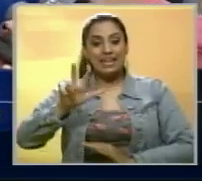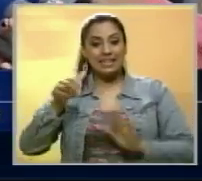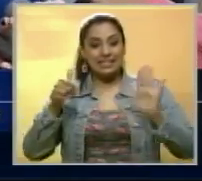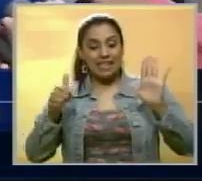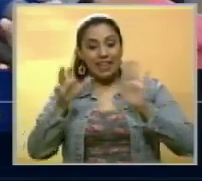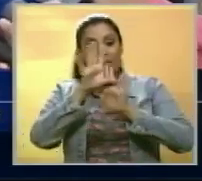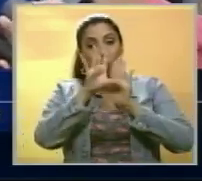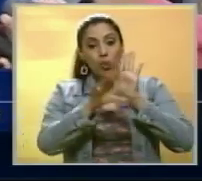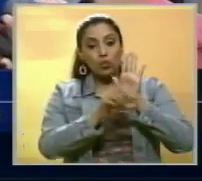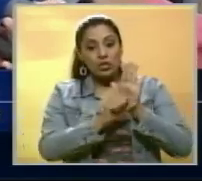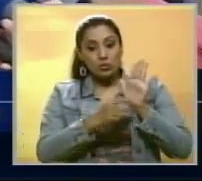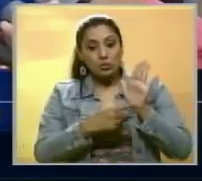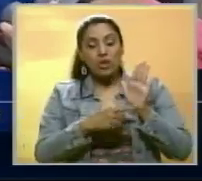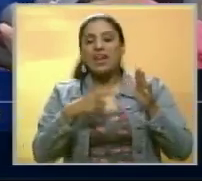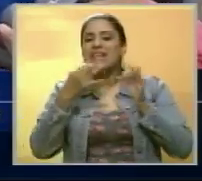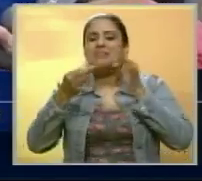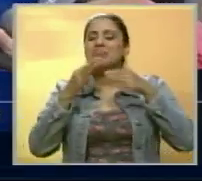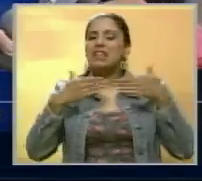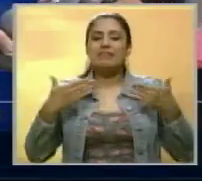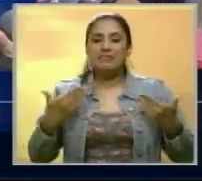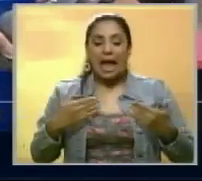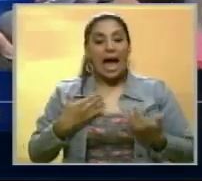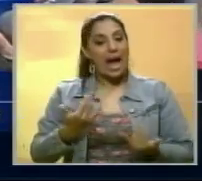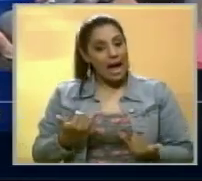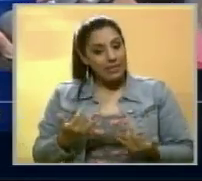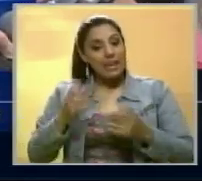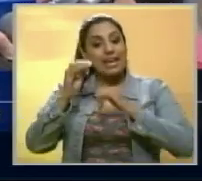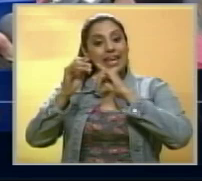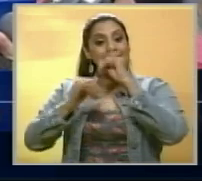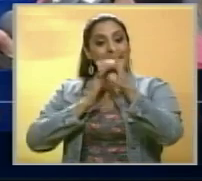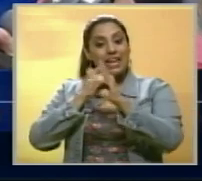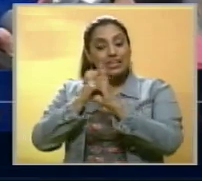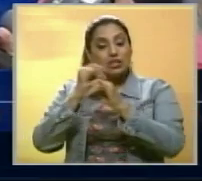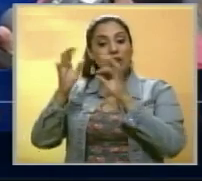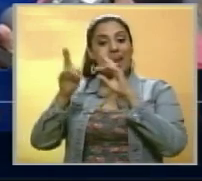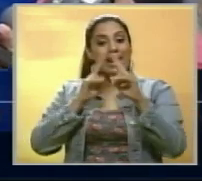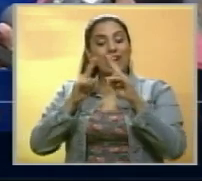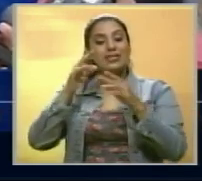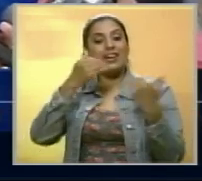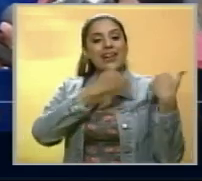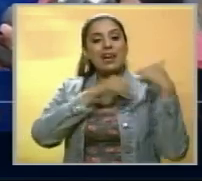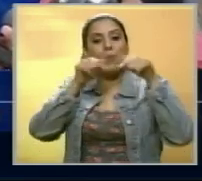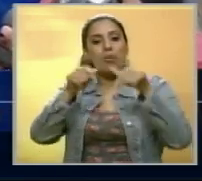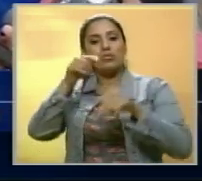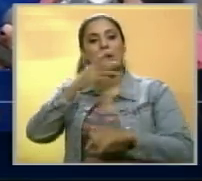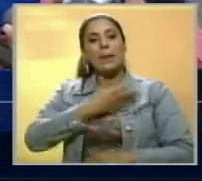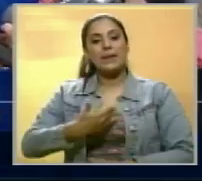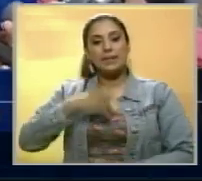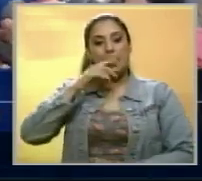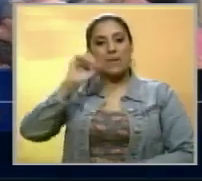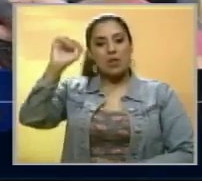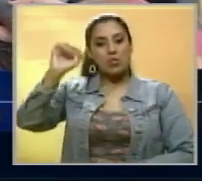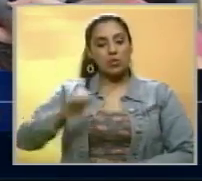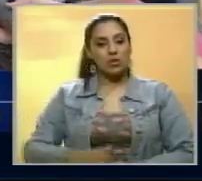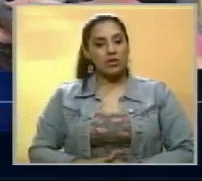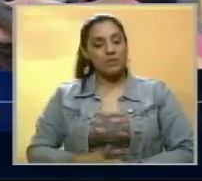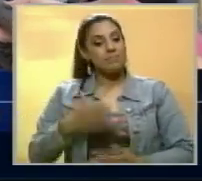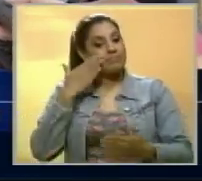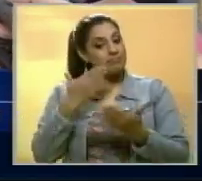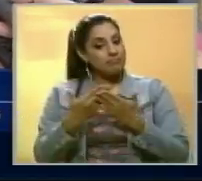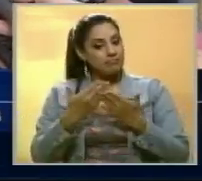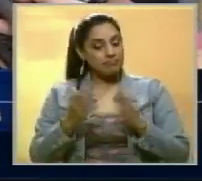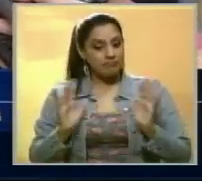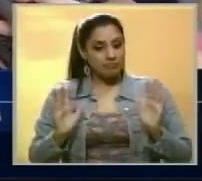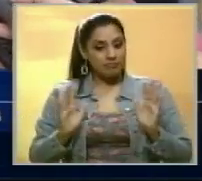de la Constitución, que expresa que las relaciones internacionales son competencia exclusiva del Presidente de la República. Verifique,